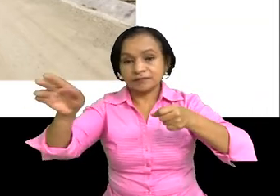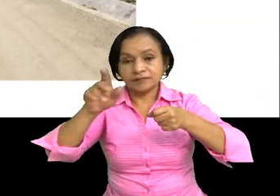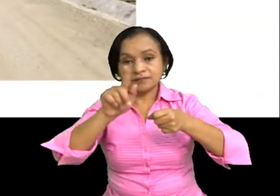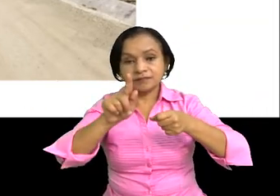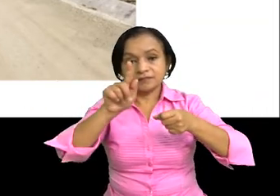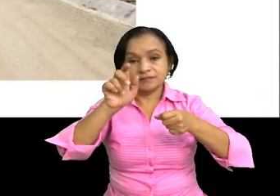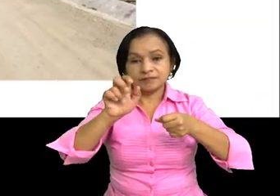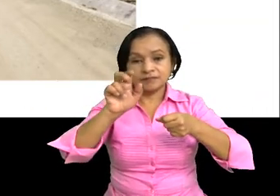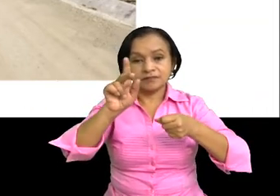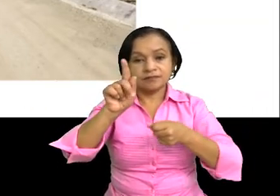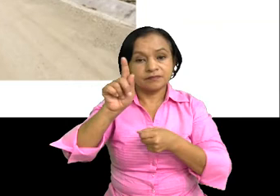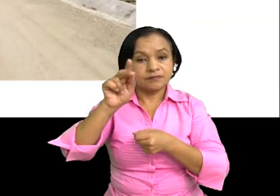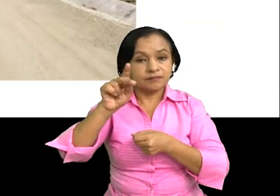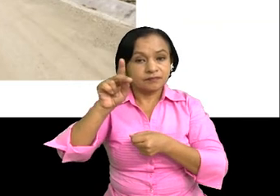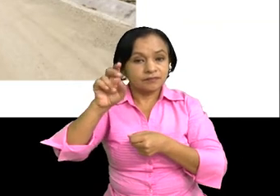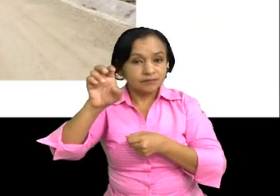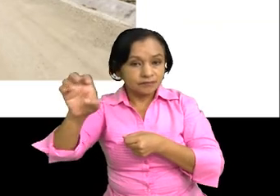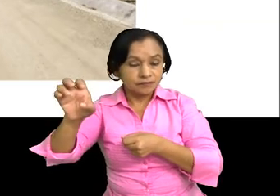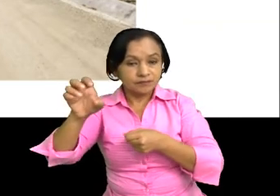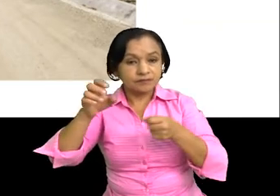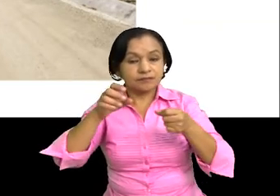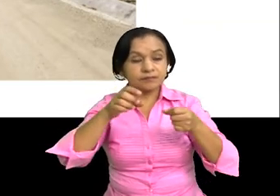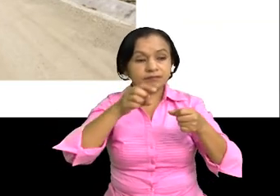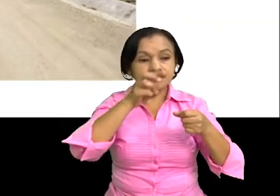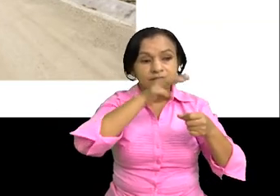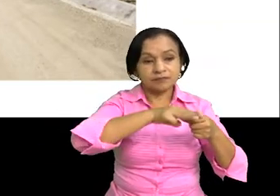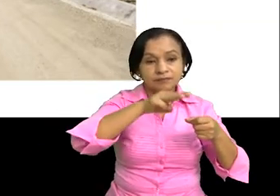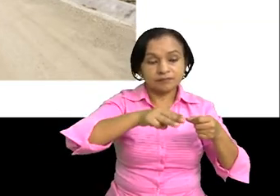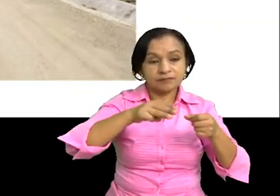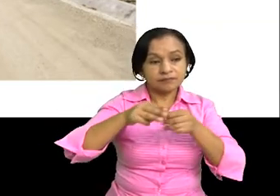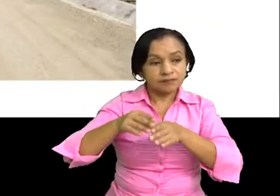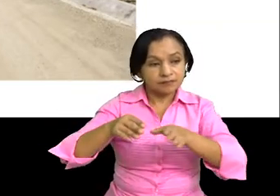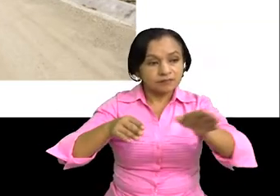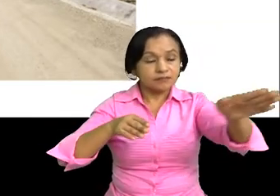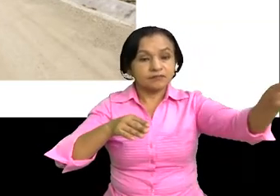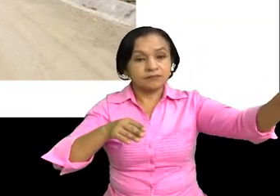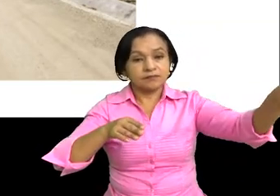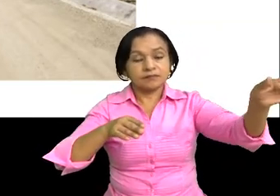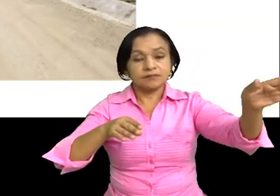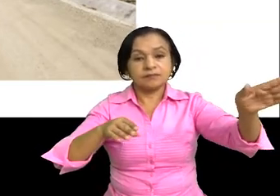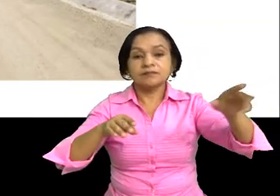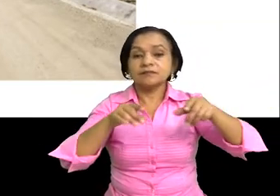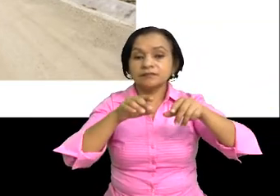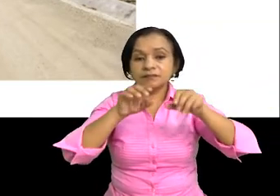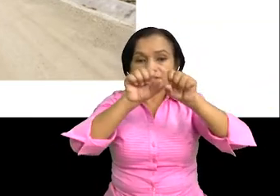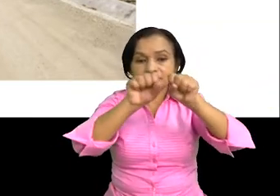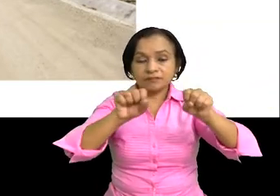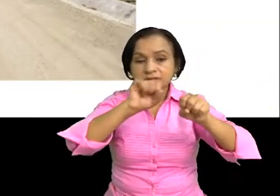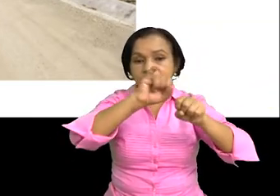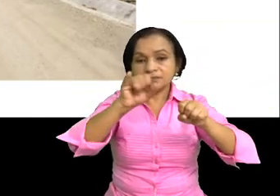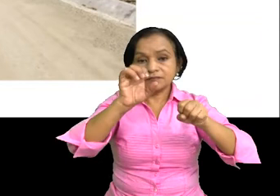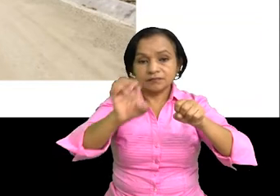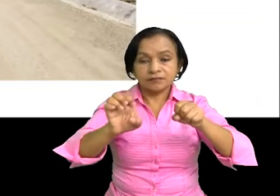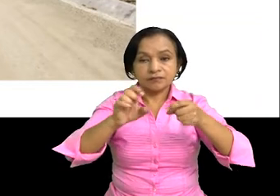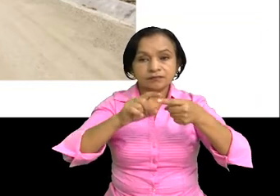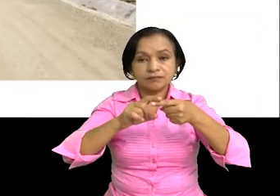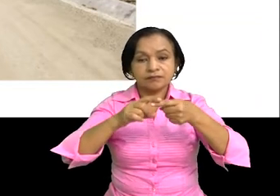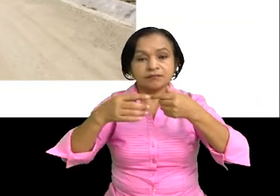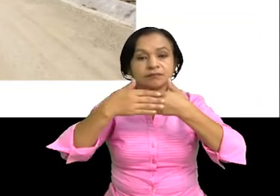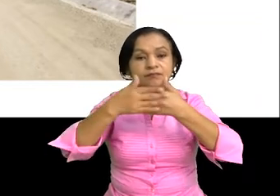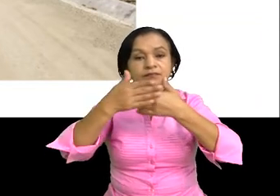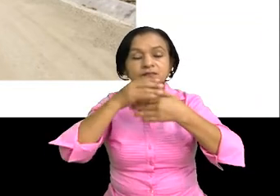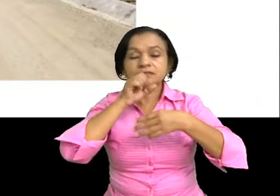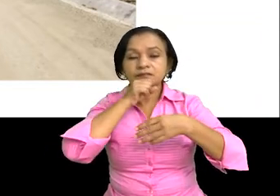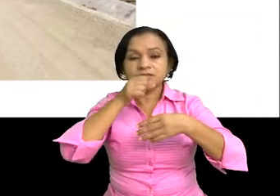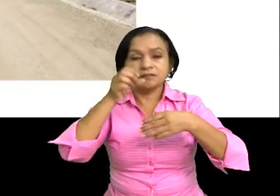moverse para Matagalpa o para Managua, sale por San José de la Cañada, hacia Puertas Viejas, Matagalpa.